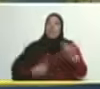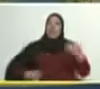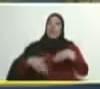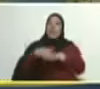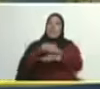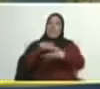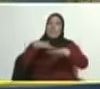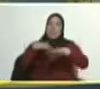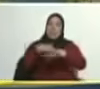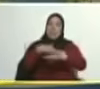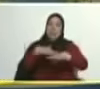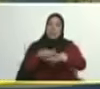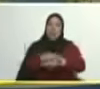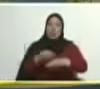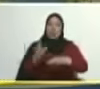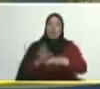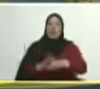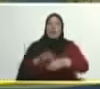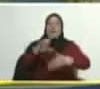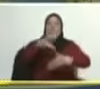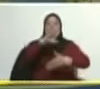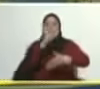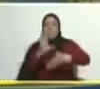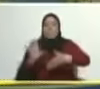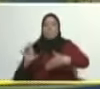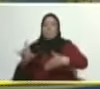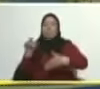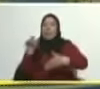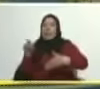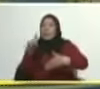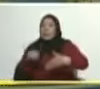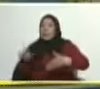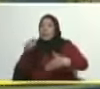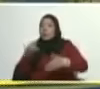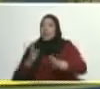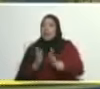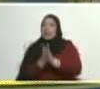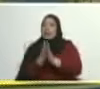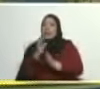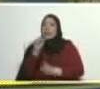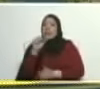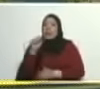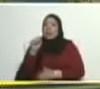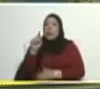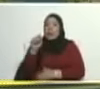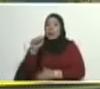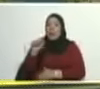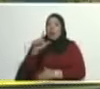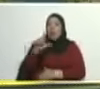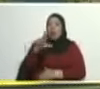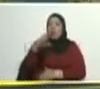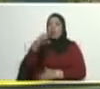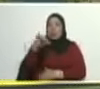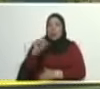Santa Lucía, compañero Philippe Joseph Pierre.